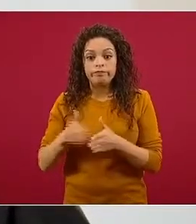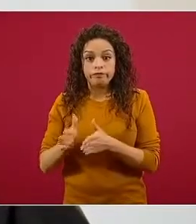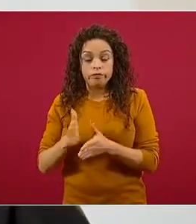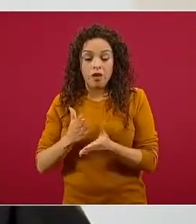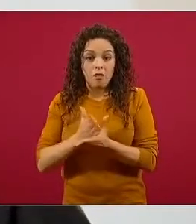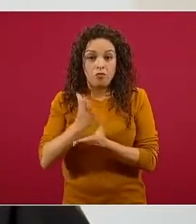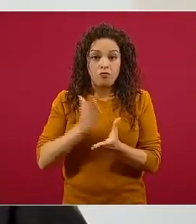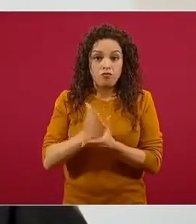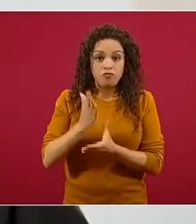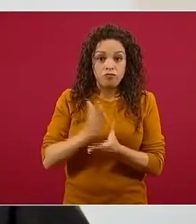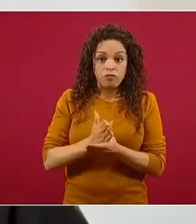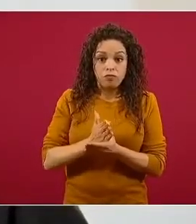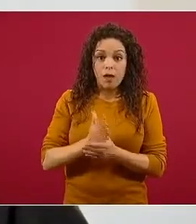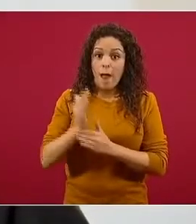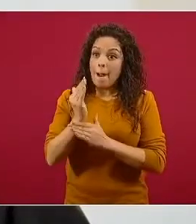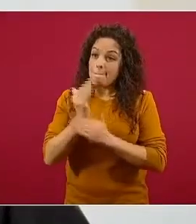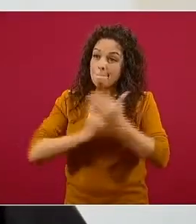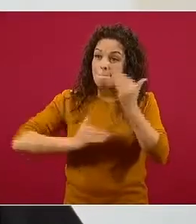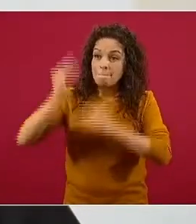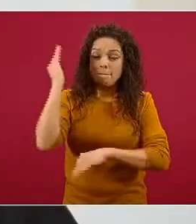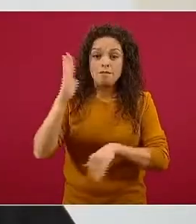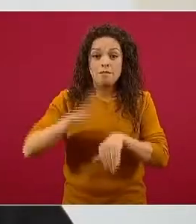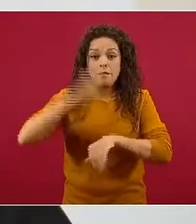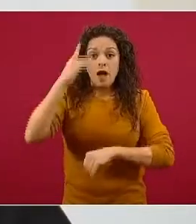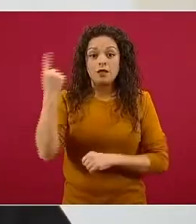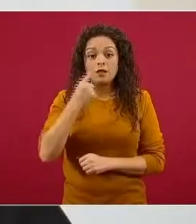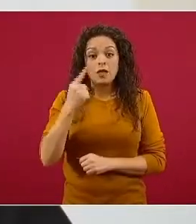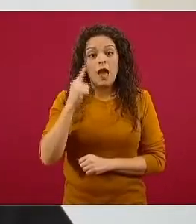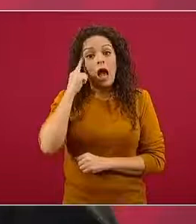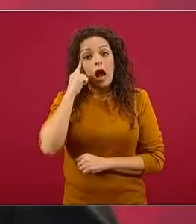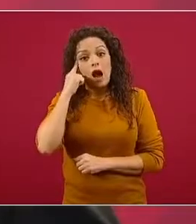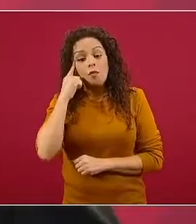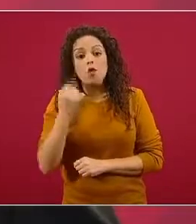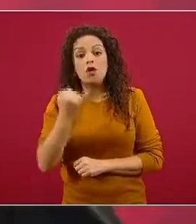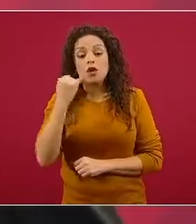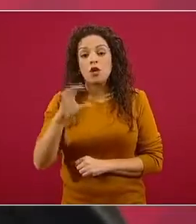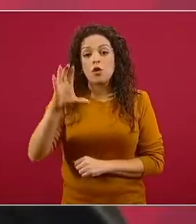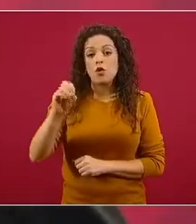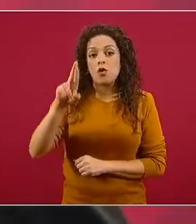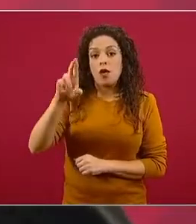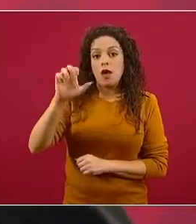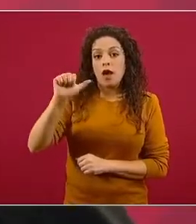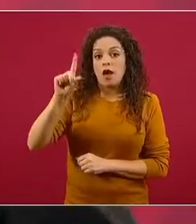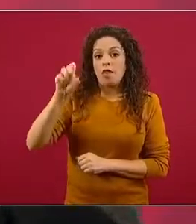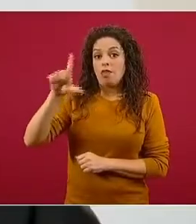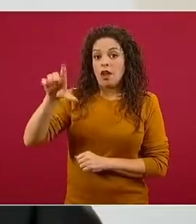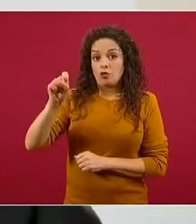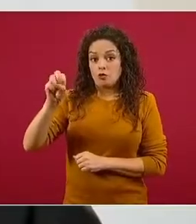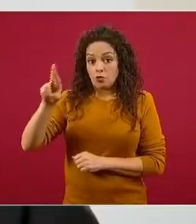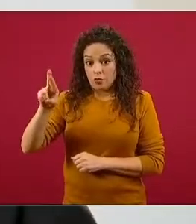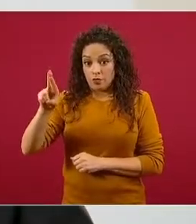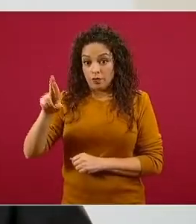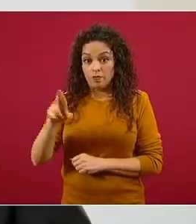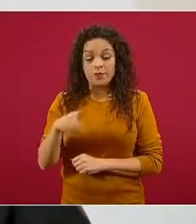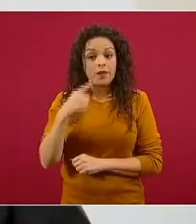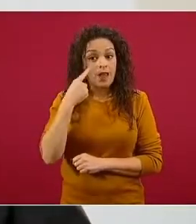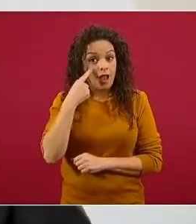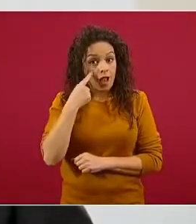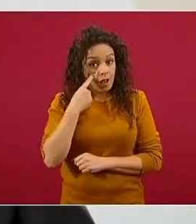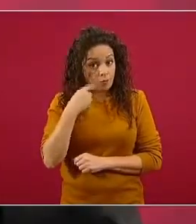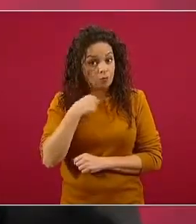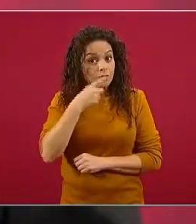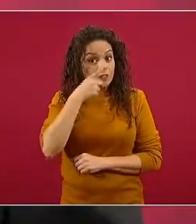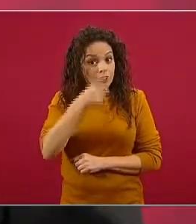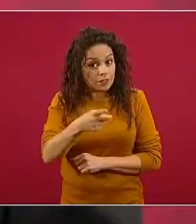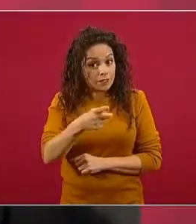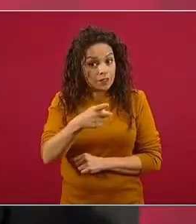superando a Japón y a Corea del Sur. Ojo, Japón y Corea del Sur,